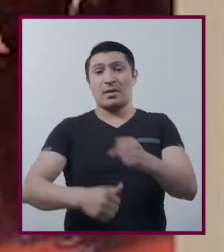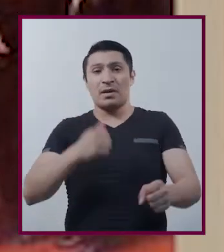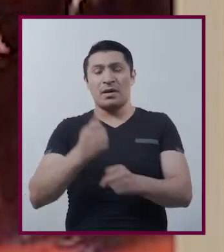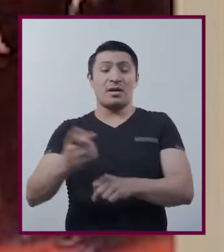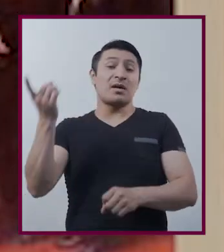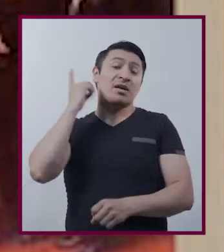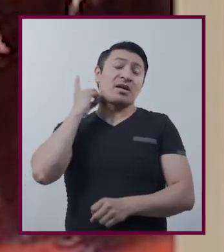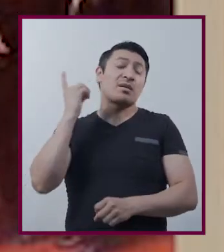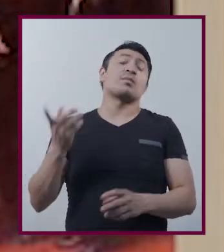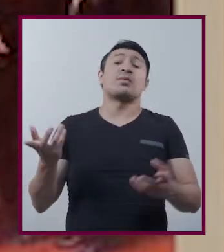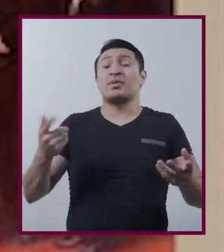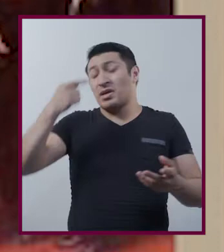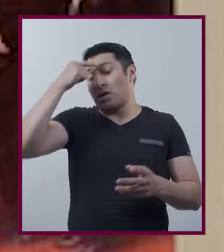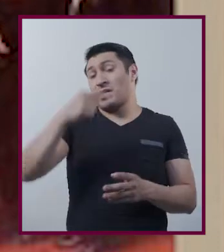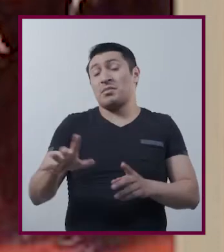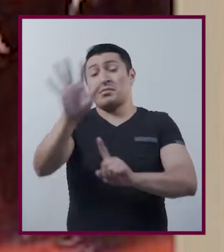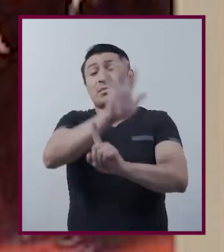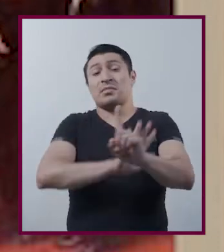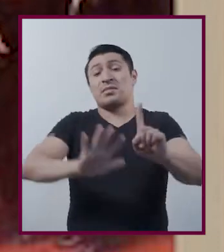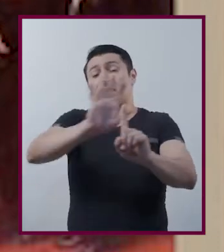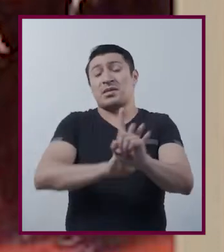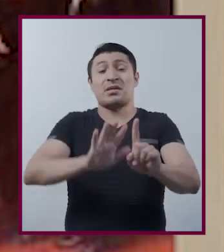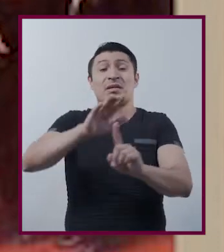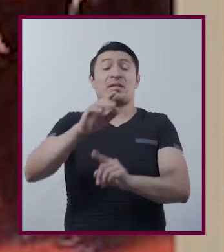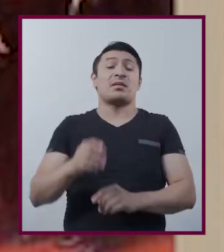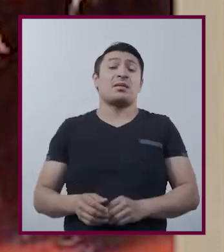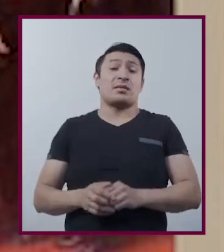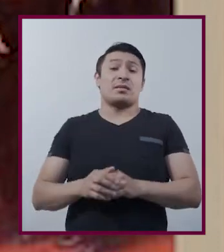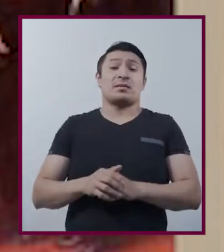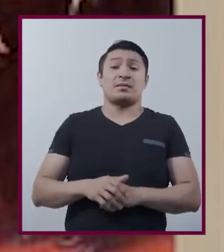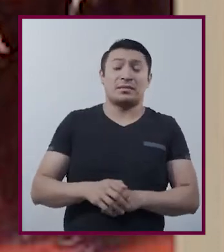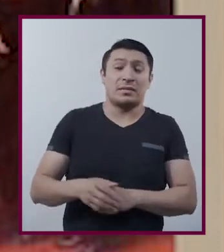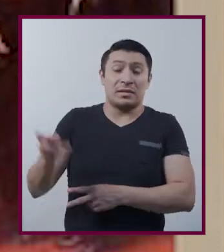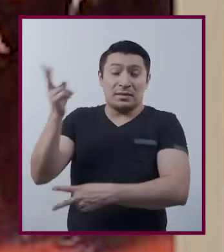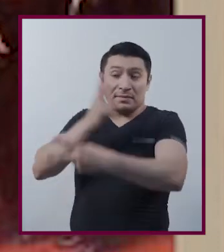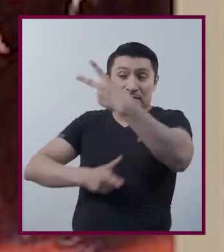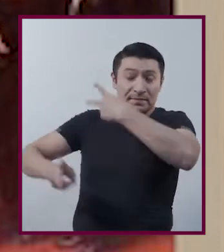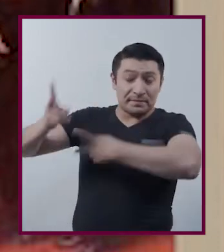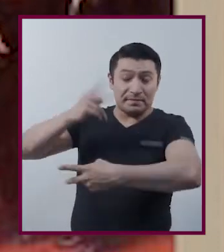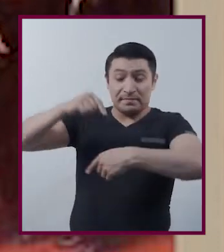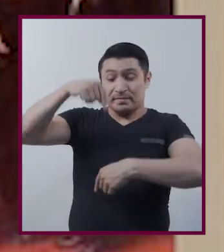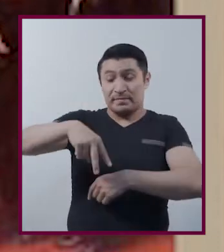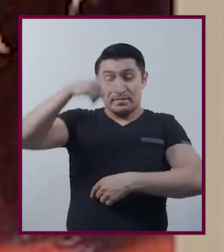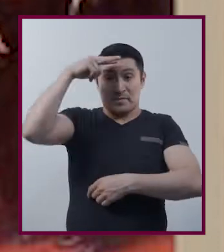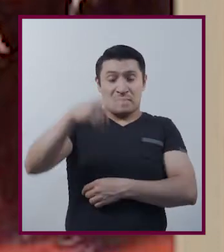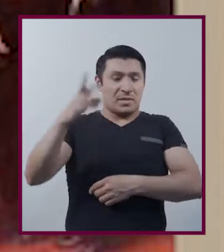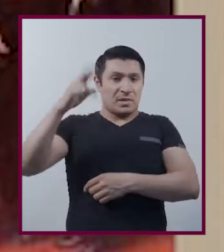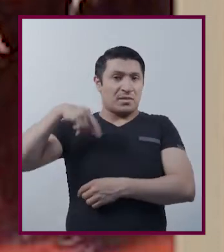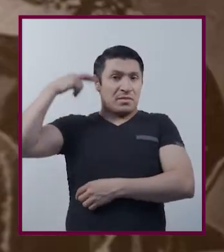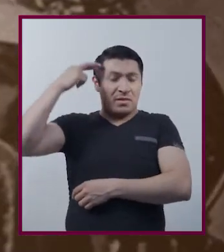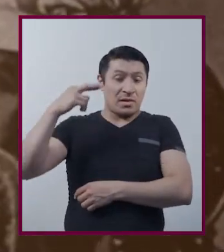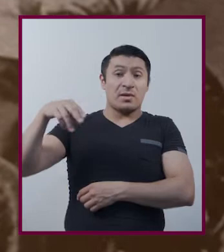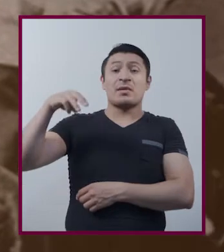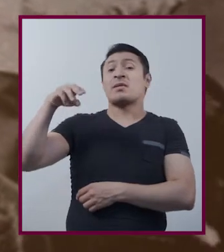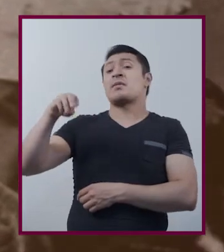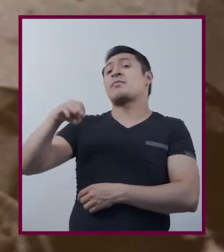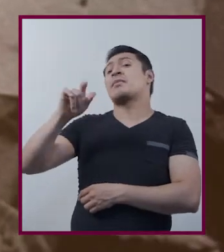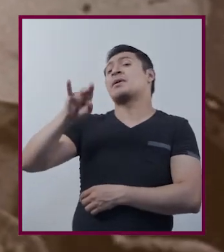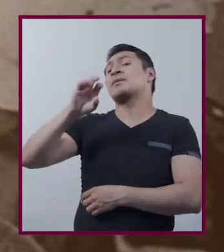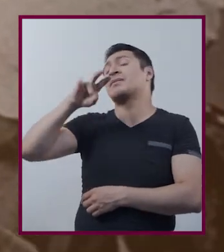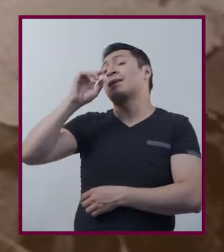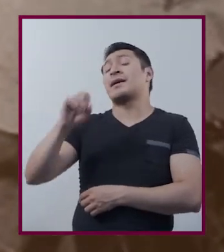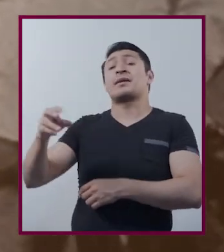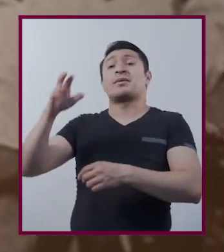ese año una diputación a Miramar para convencer al archiduque de Habsburgo de venir a reinar a México.